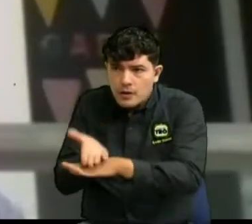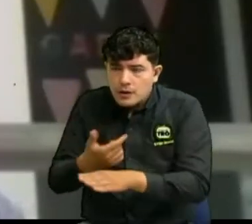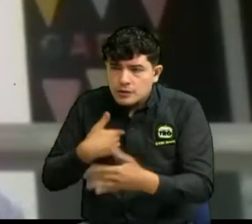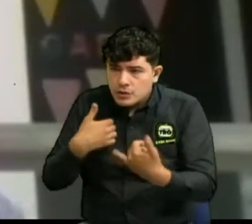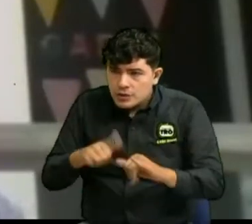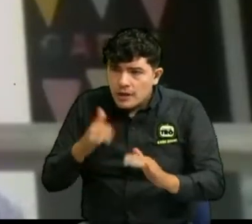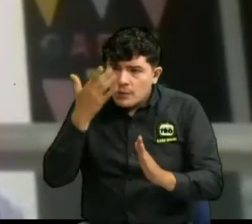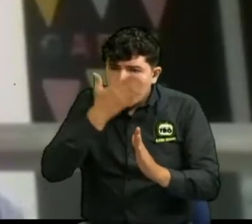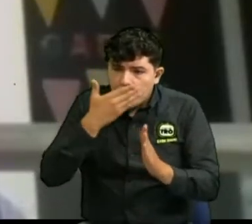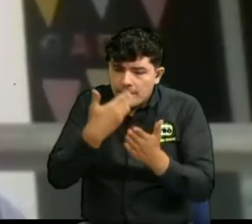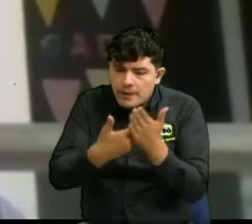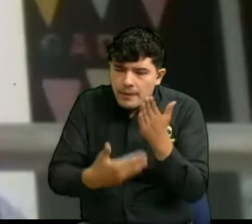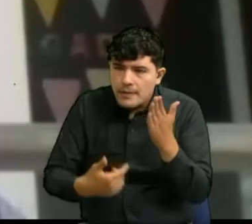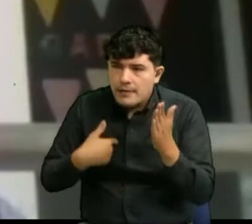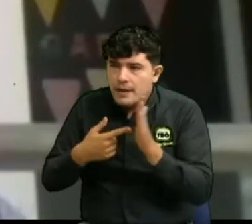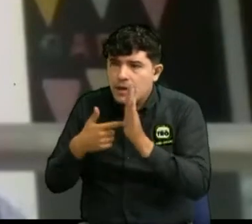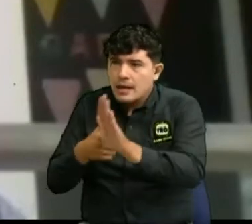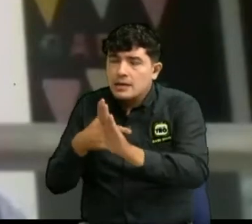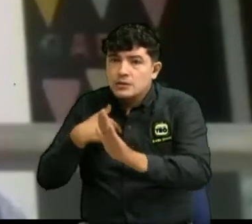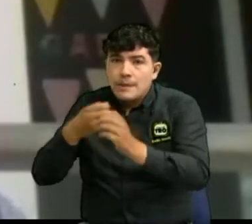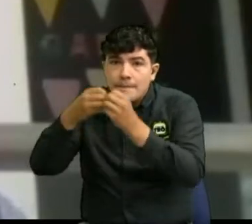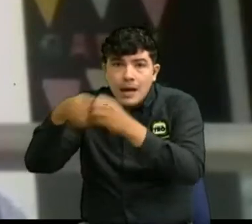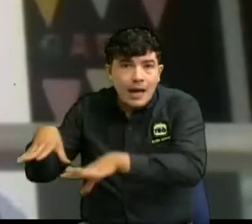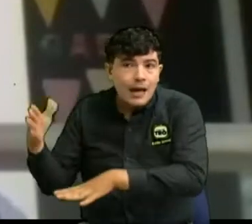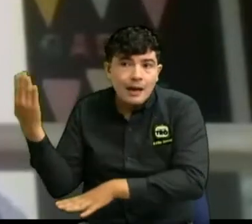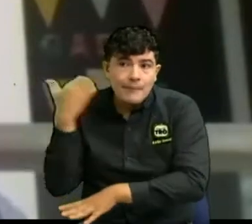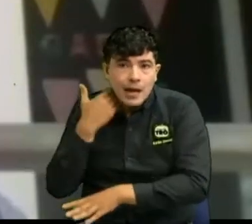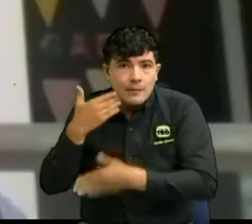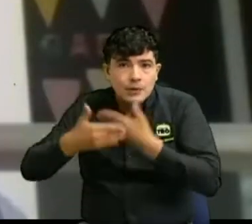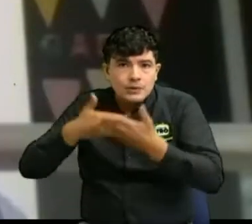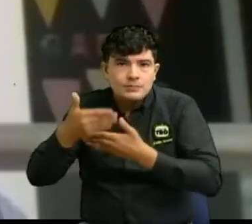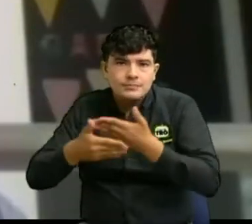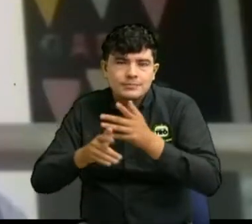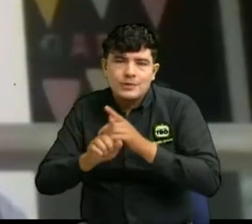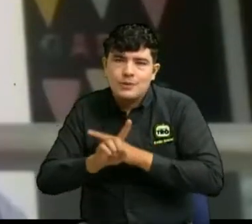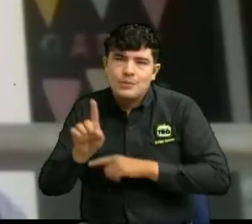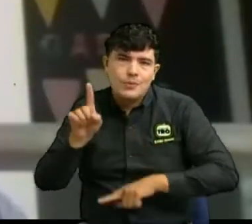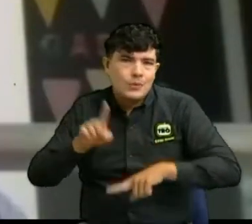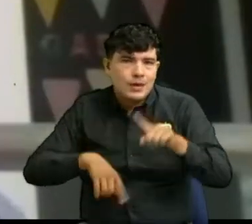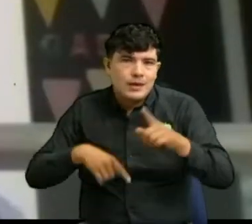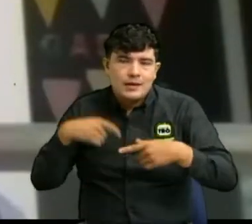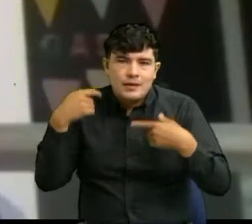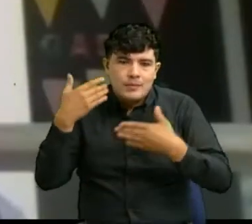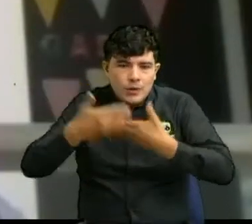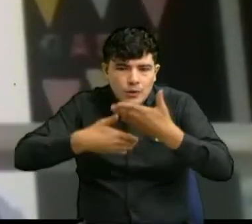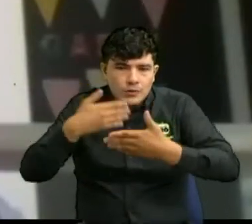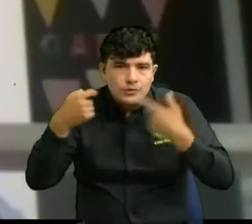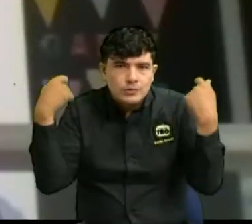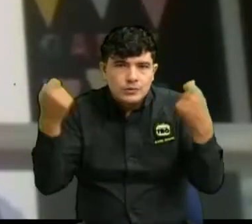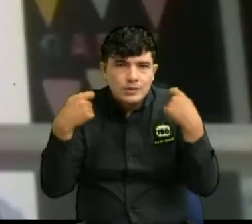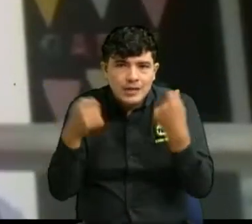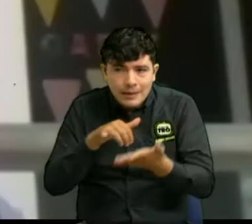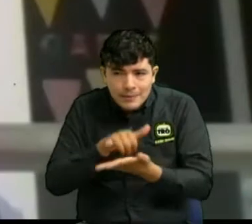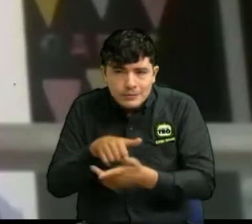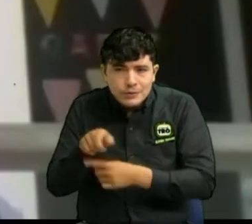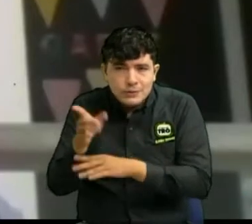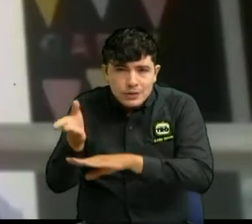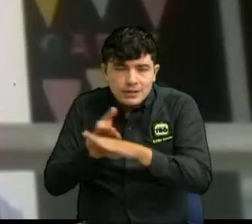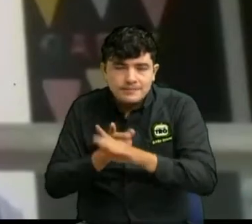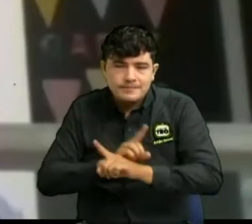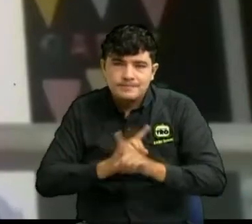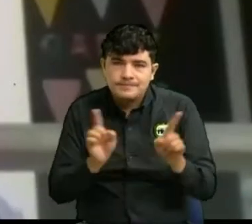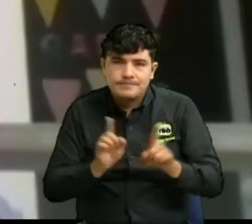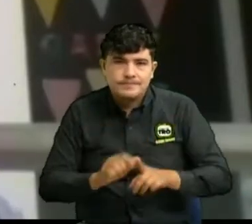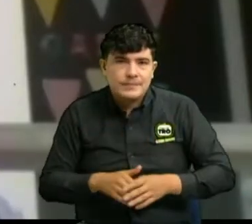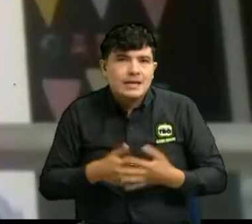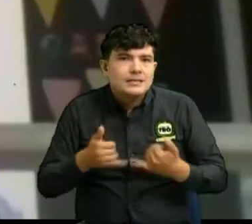estas pretensiones y pierde el proceso, no podrá promover un proceso con fundamento en estas mismas peticiones, porque hay